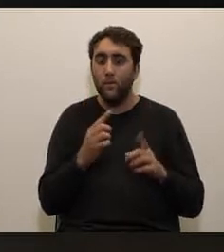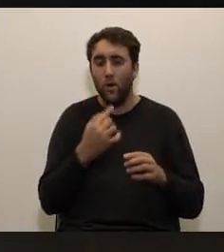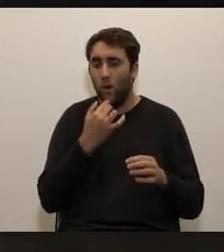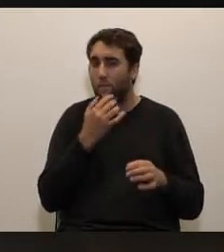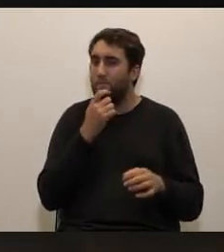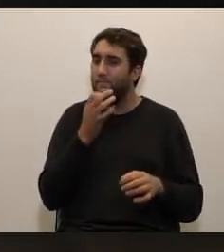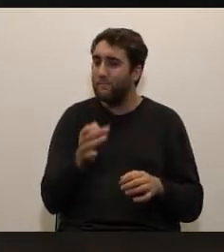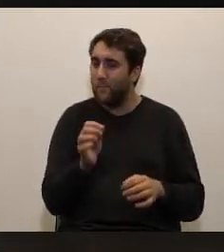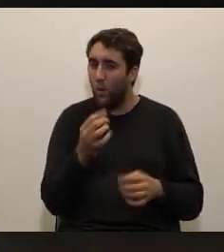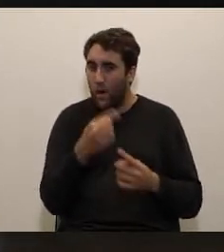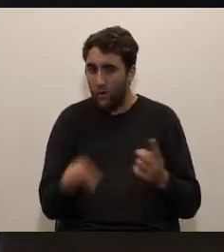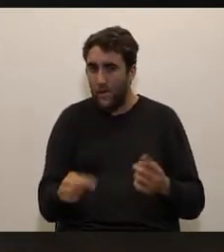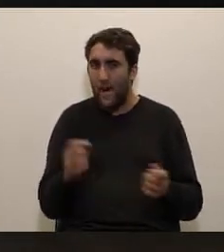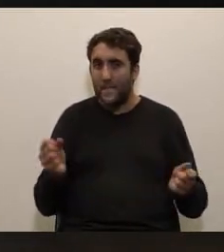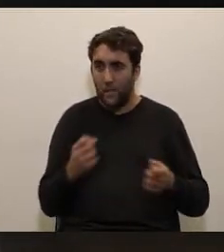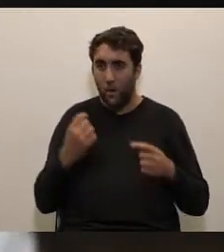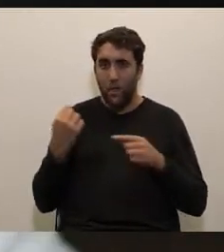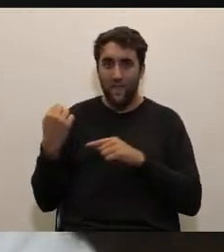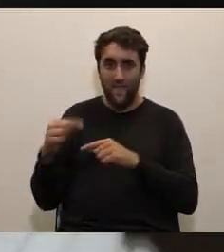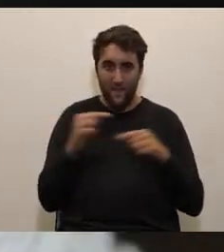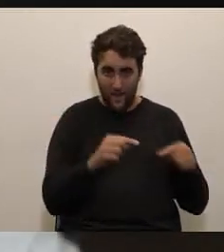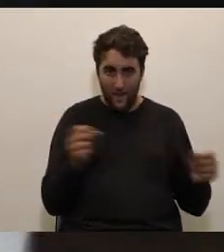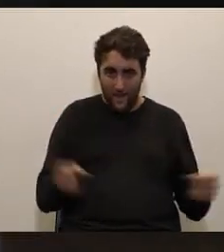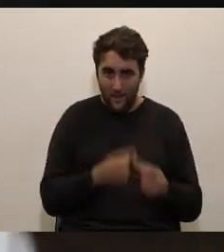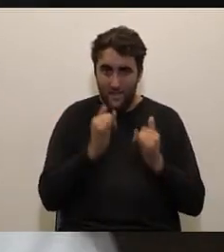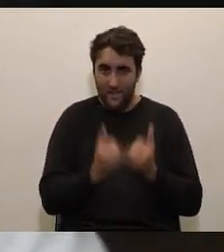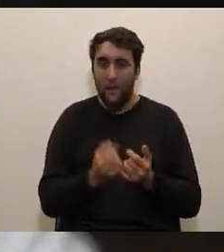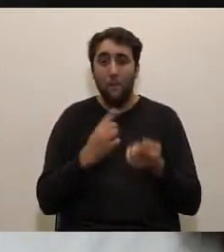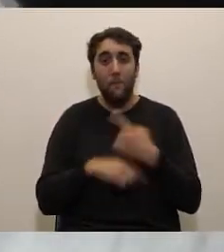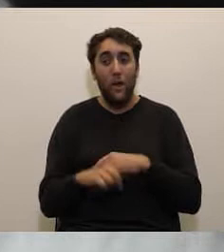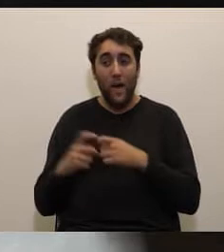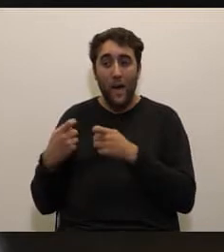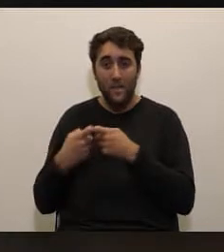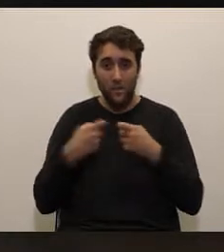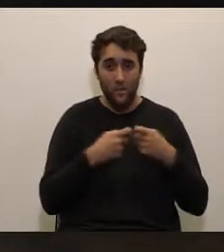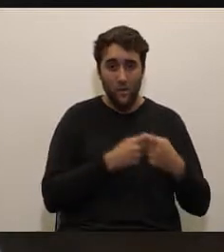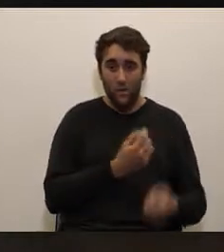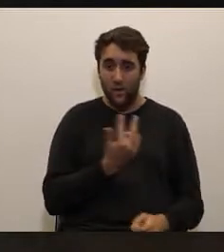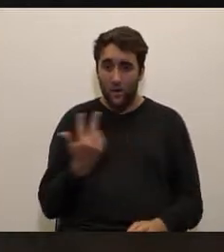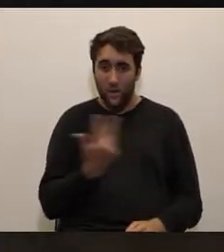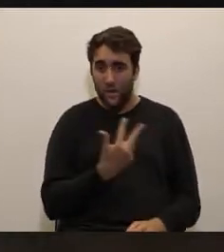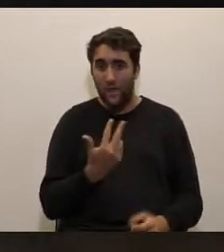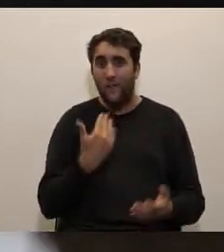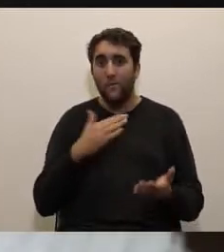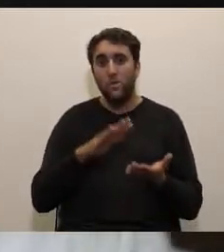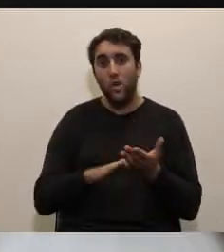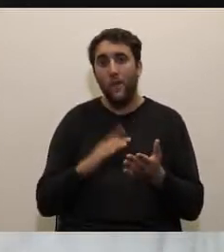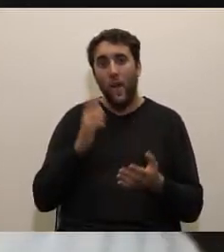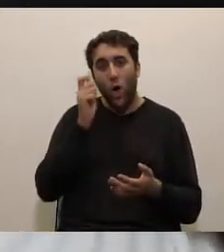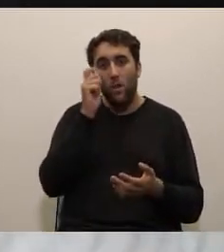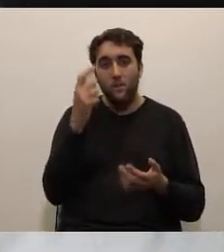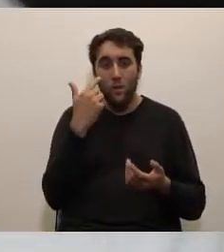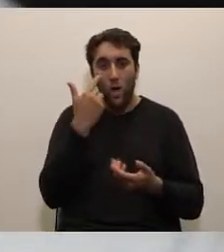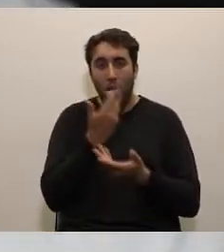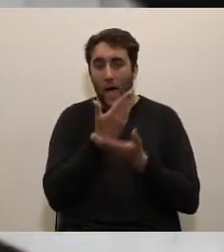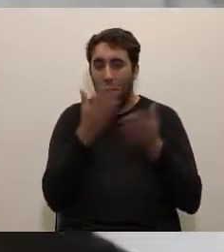poquito. Hacemos cosas muy distintas, pero en realidad creo que las tres organizaciones trabajamos muy sobre la idea de conocimiento abierto, que claro, es una idea muy